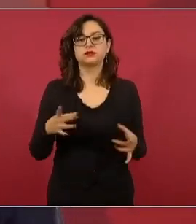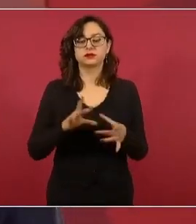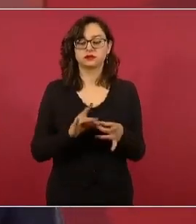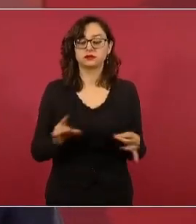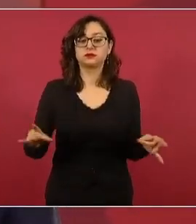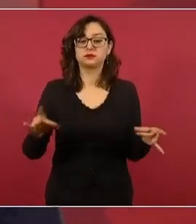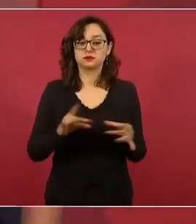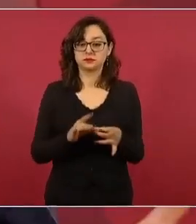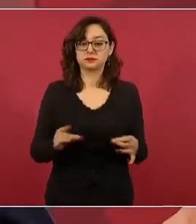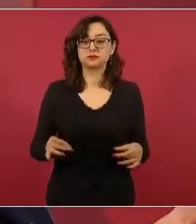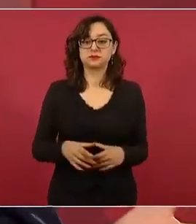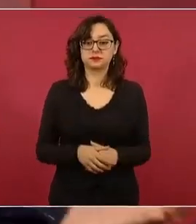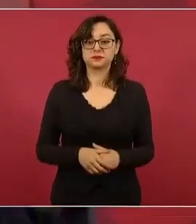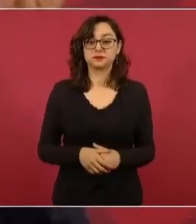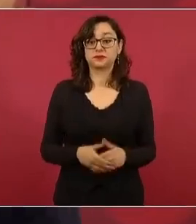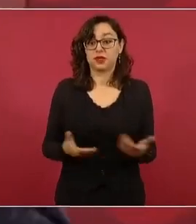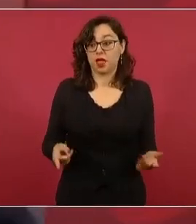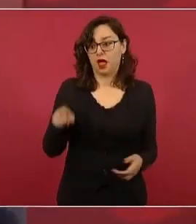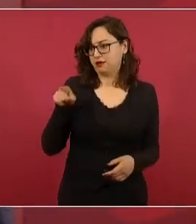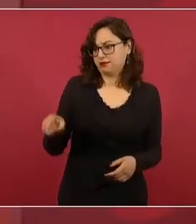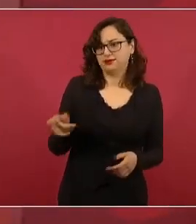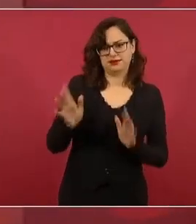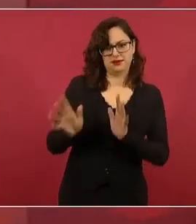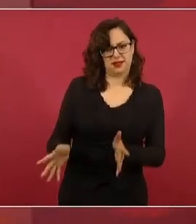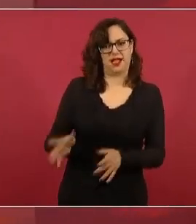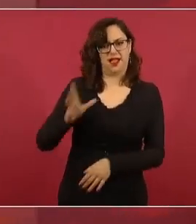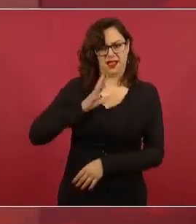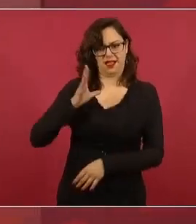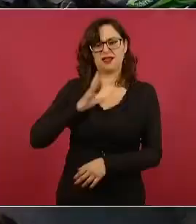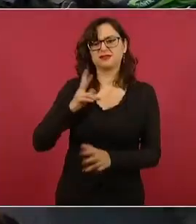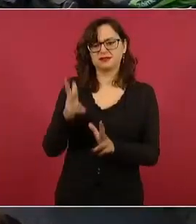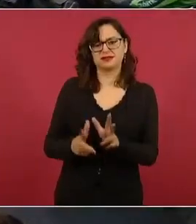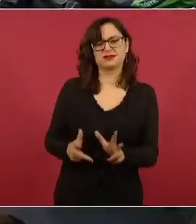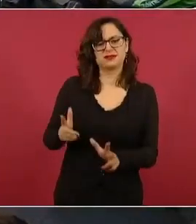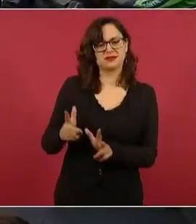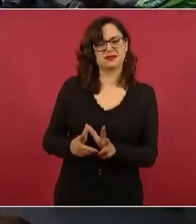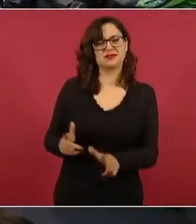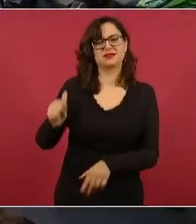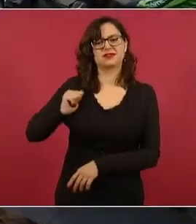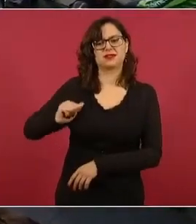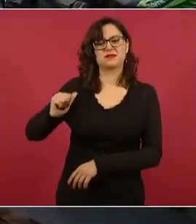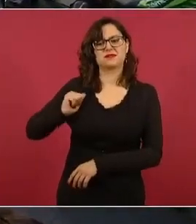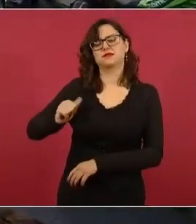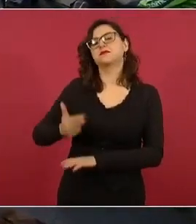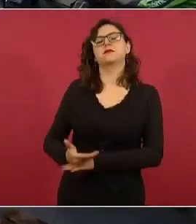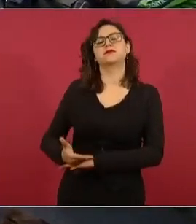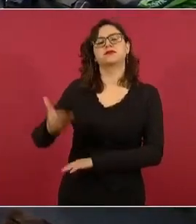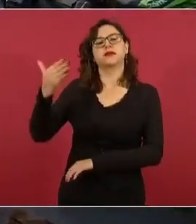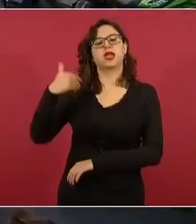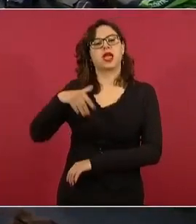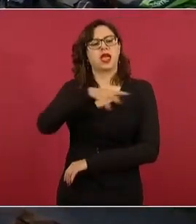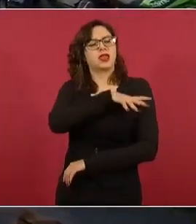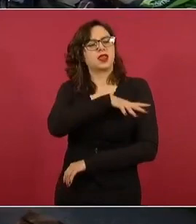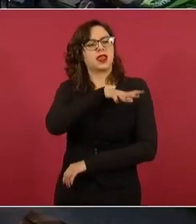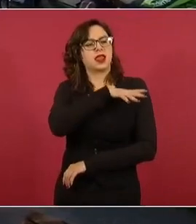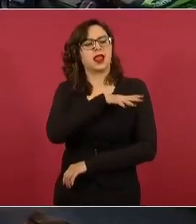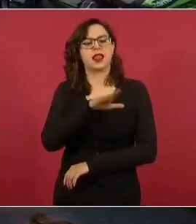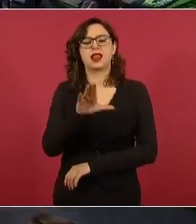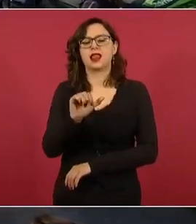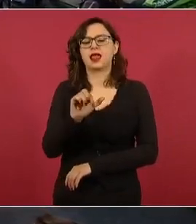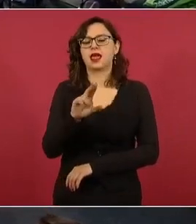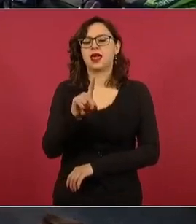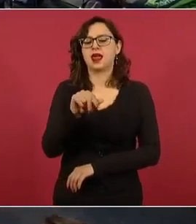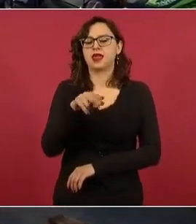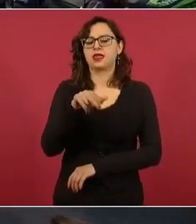tren, que lo empieza a proyectar el general Cárdenas cuando el